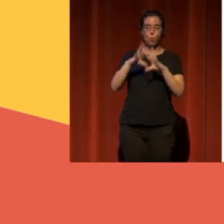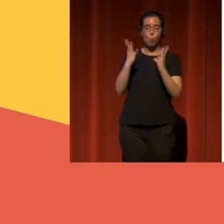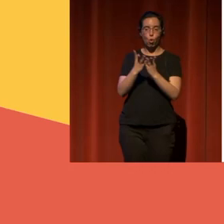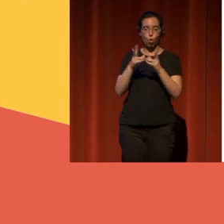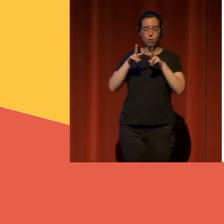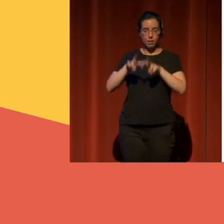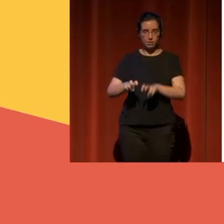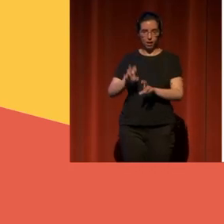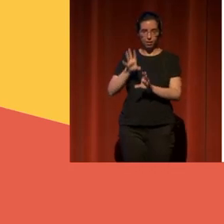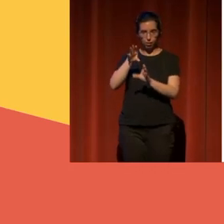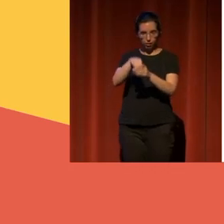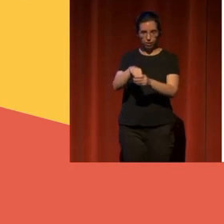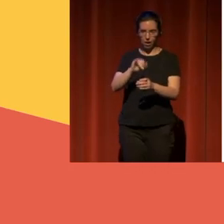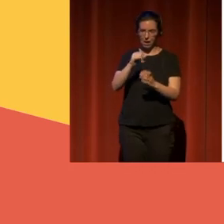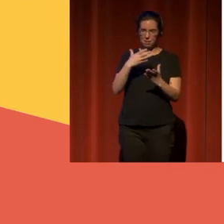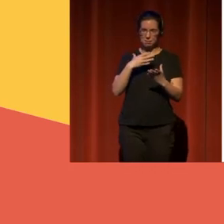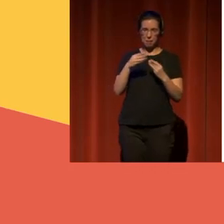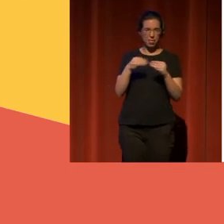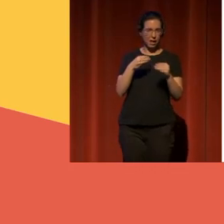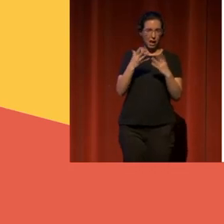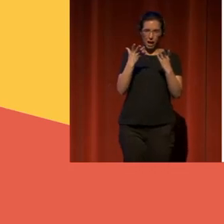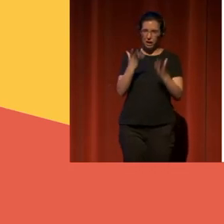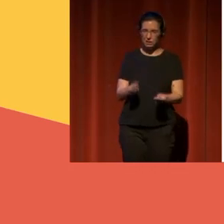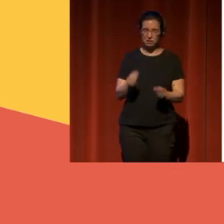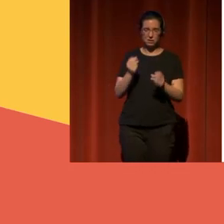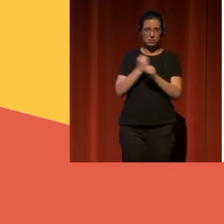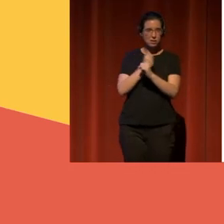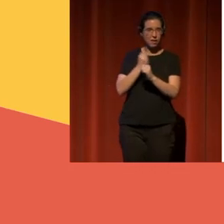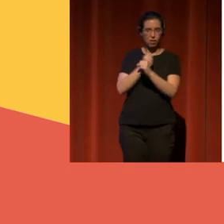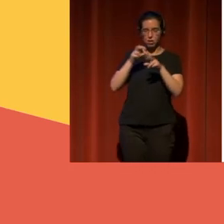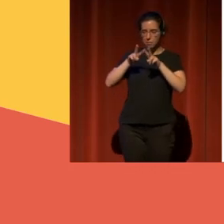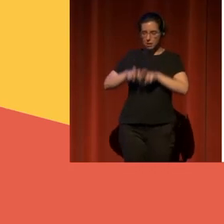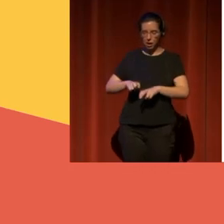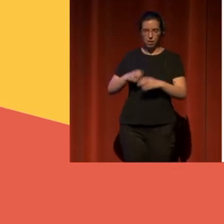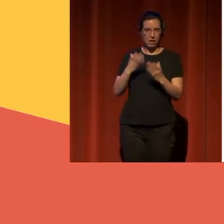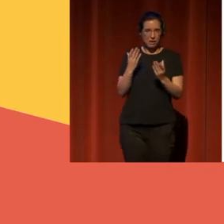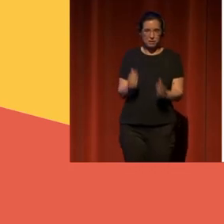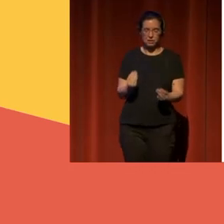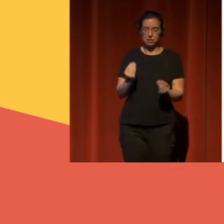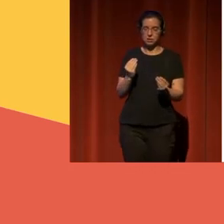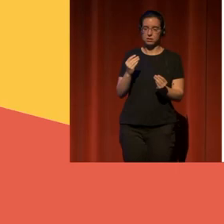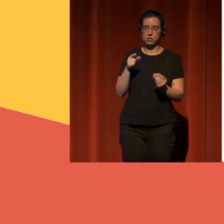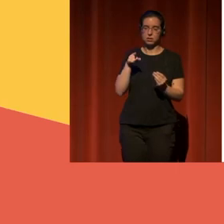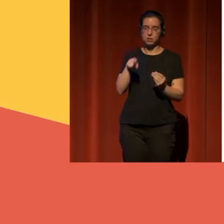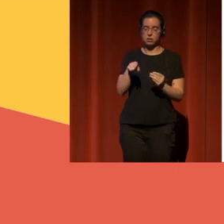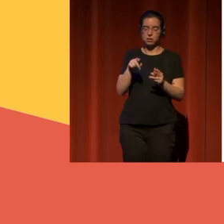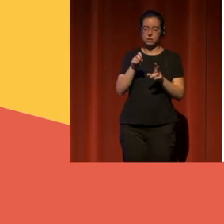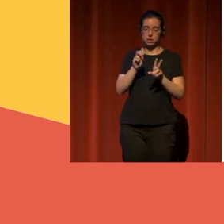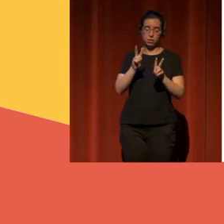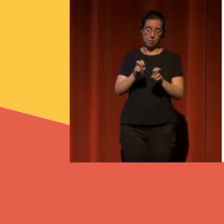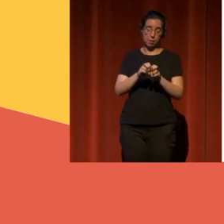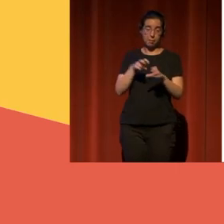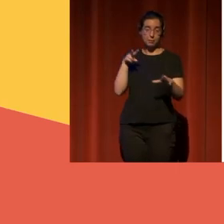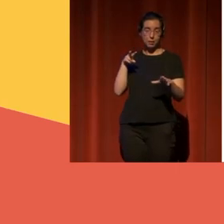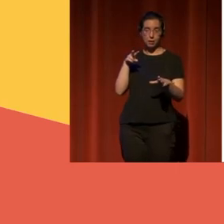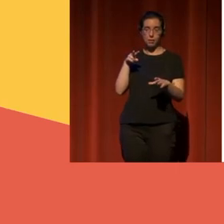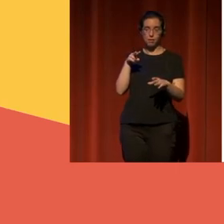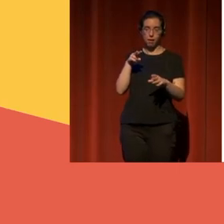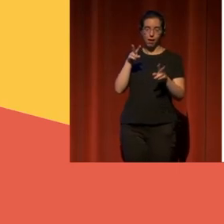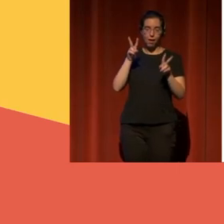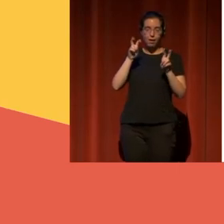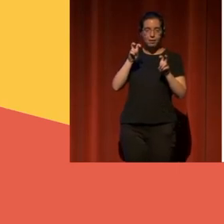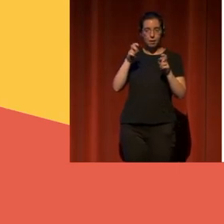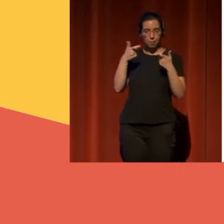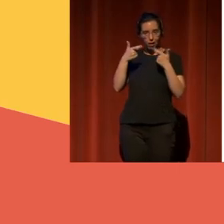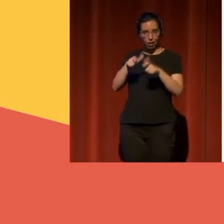investigación. Hay mucho material, hay mucho trabajo de investigación desarrollado sobre esto, desde una perspectiva fundamentalmente educativa, pero